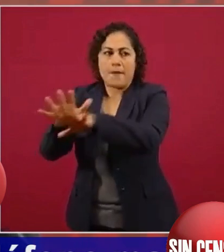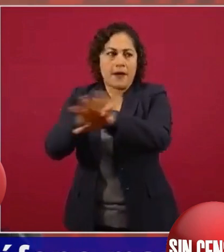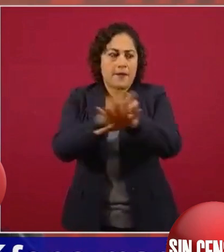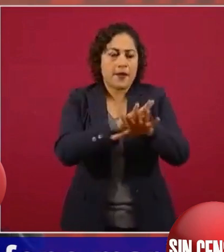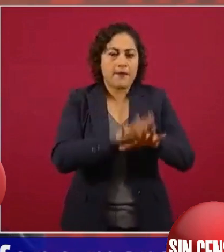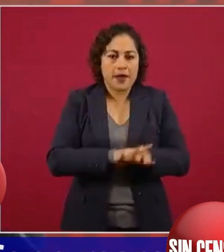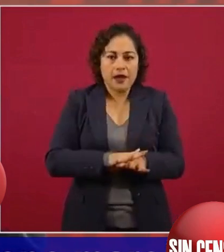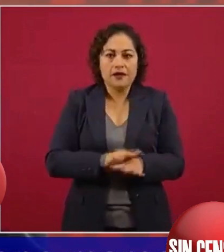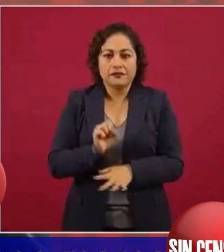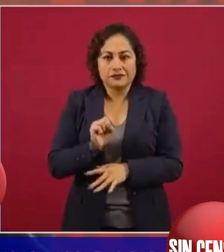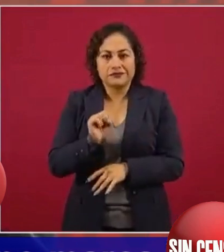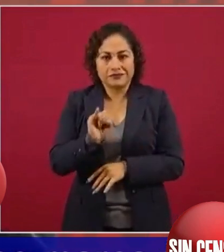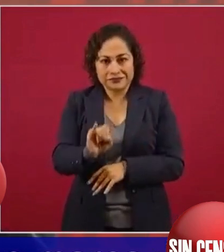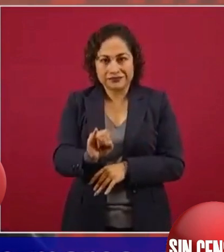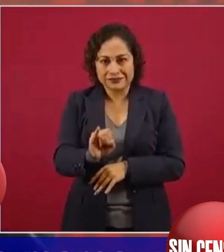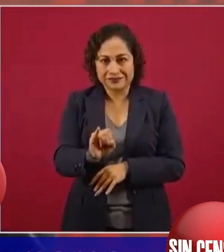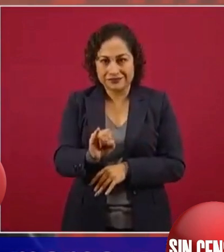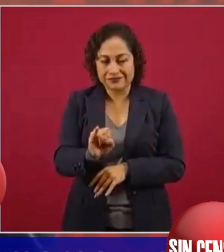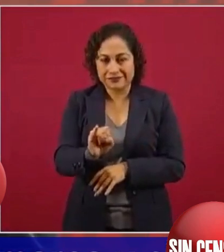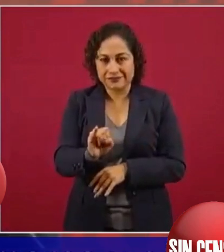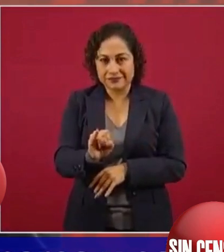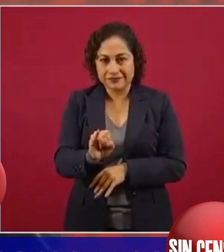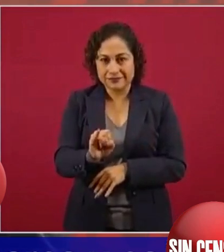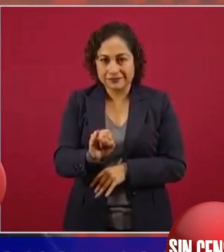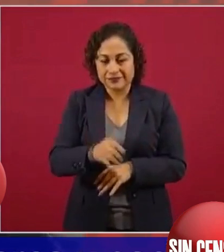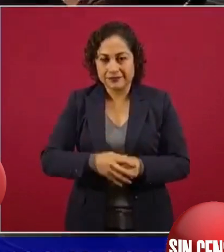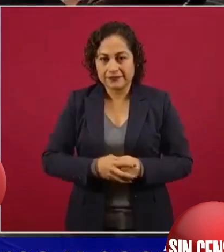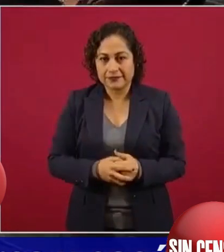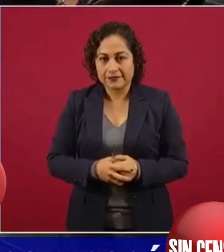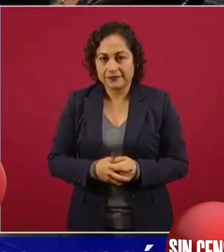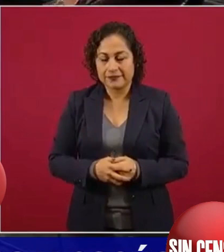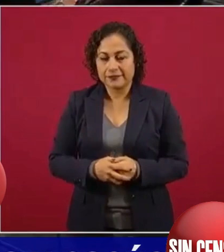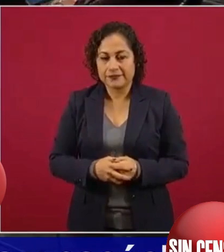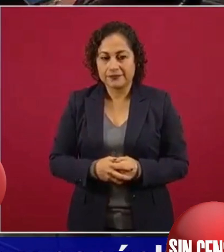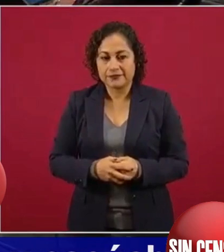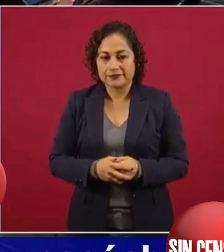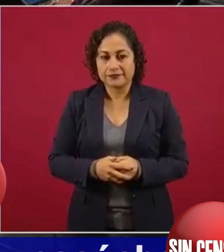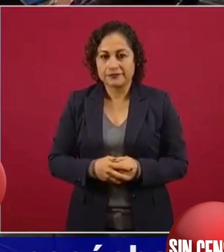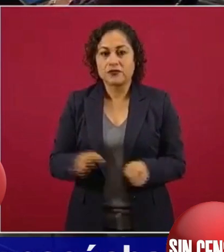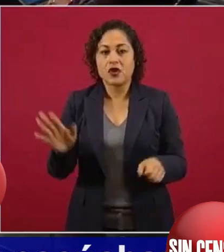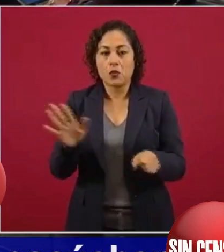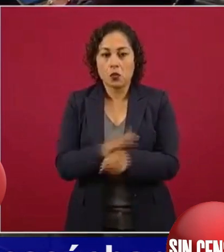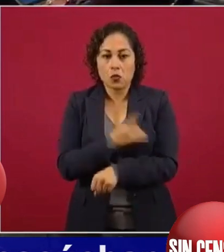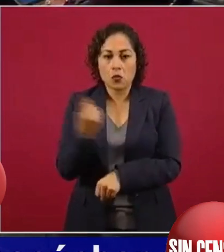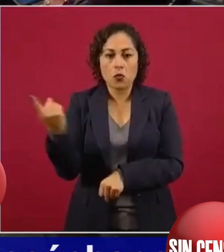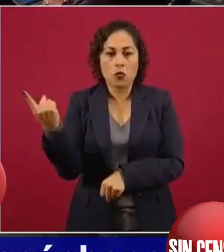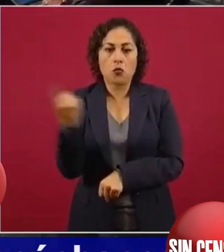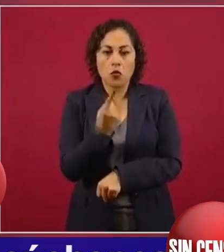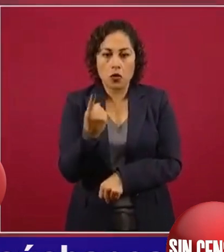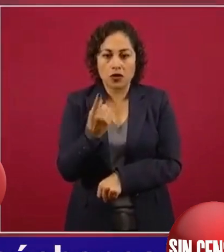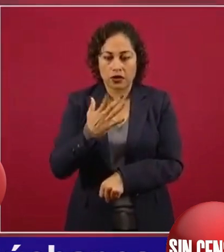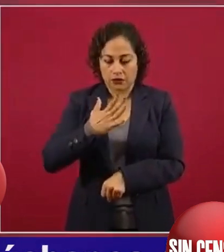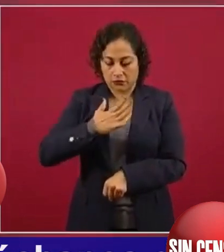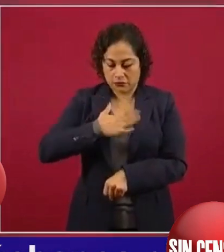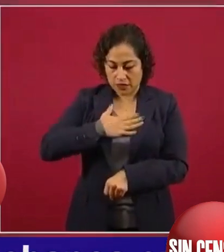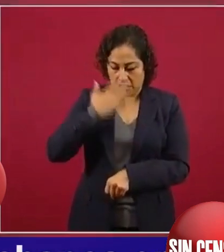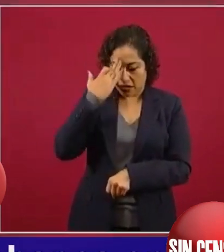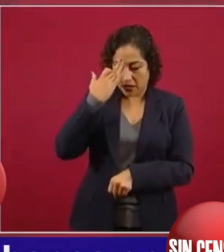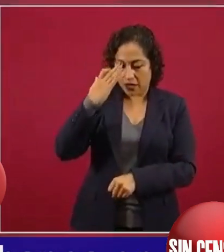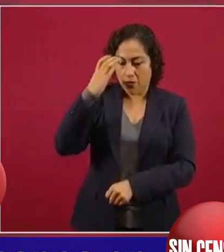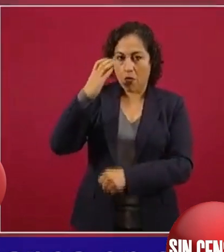para que si regresan los corruptos,